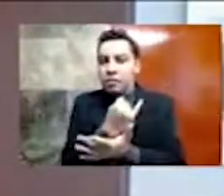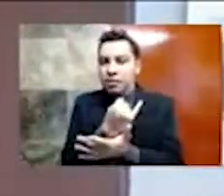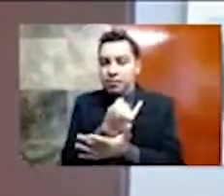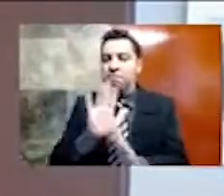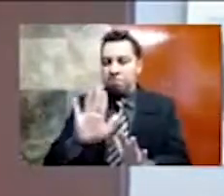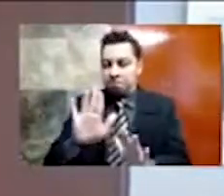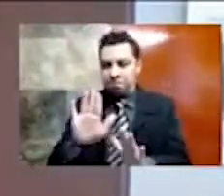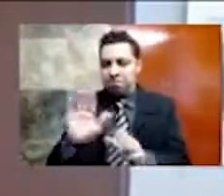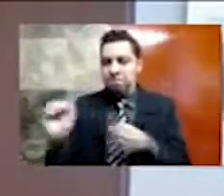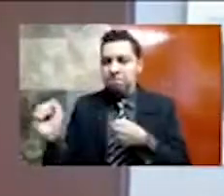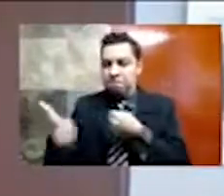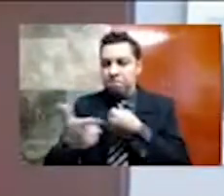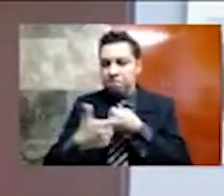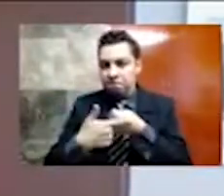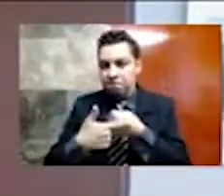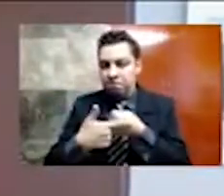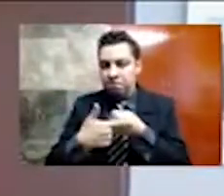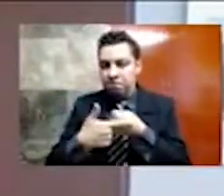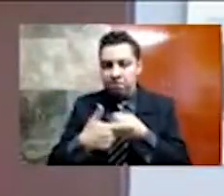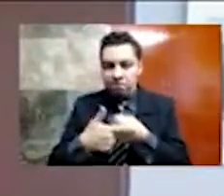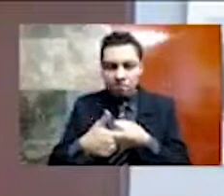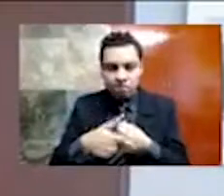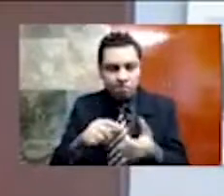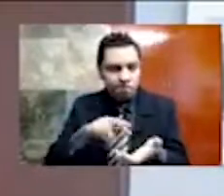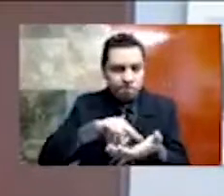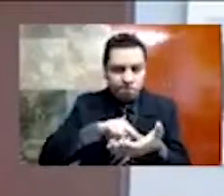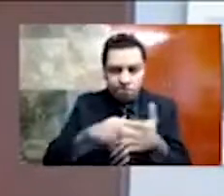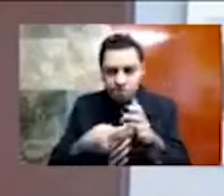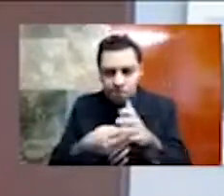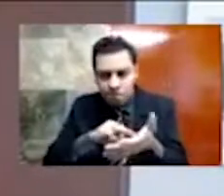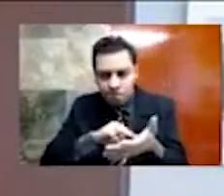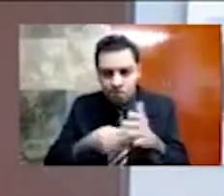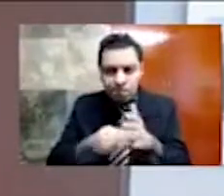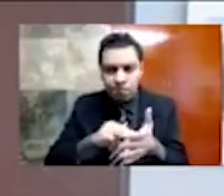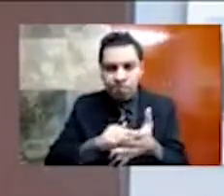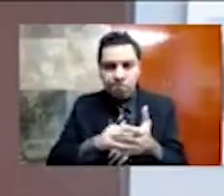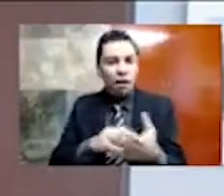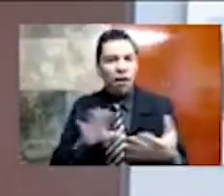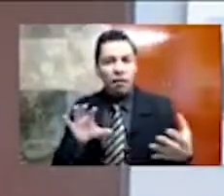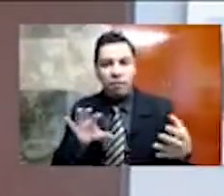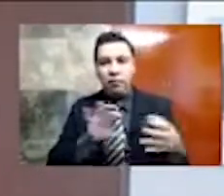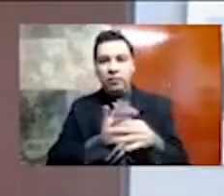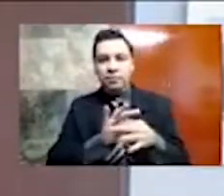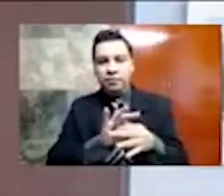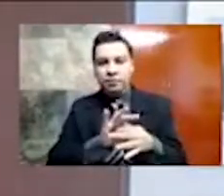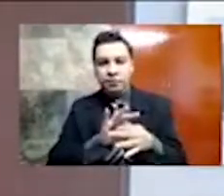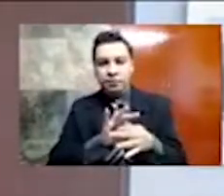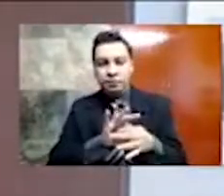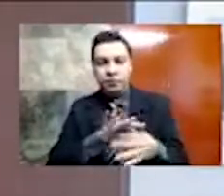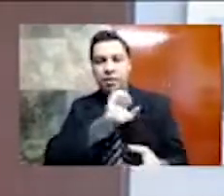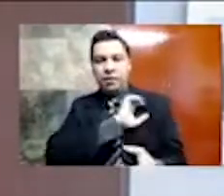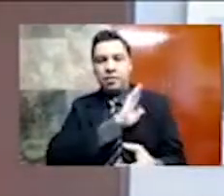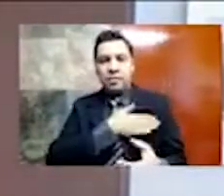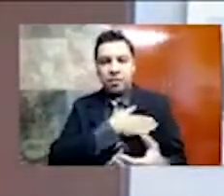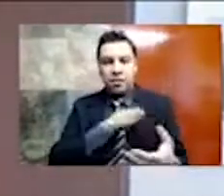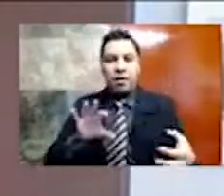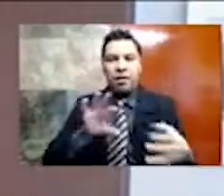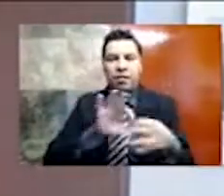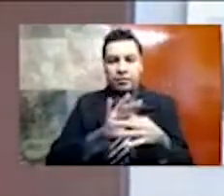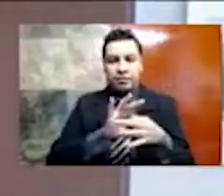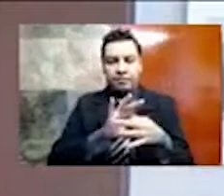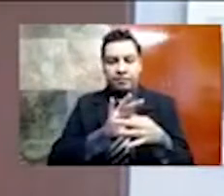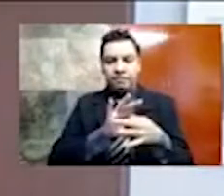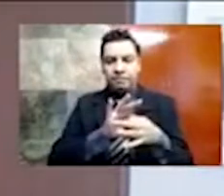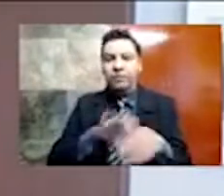el resultado de la conquista española, se fraguaron una alianza con ellos. Entonces, el día de hoy vamos